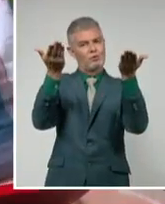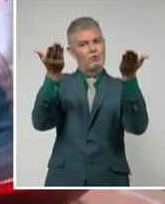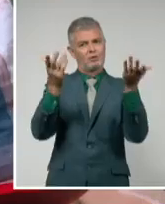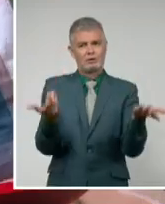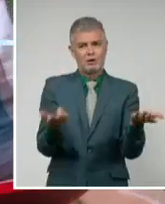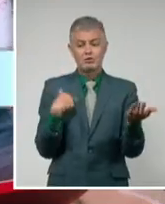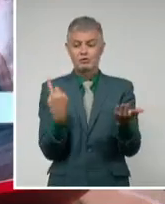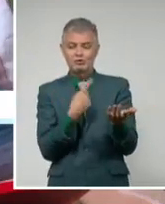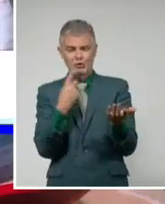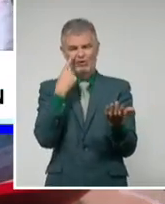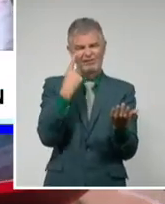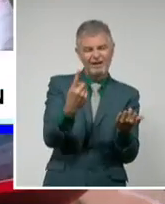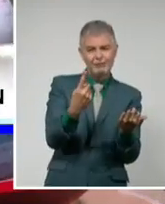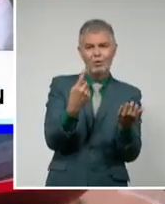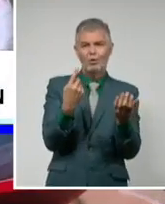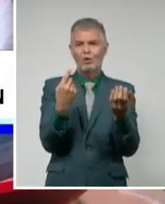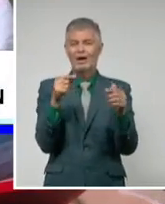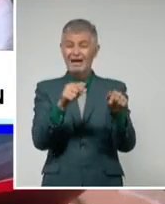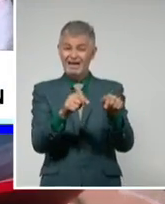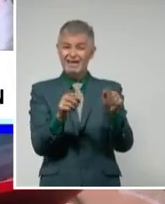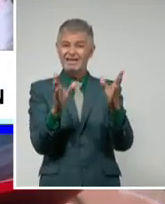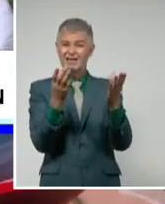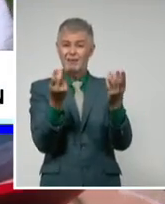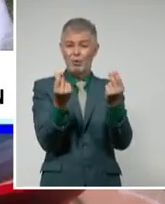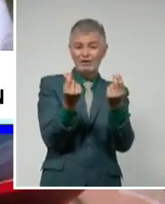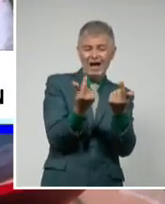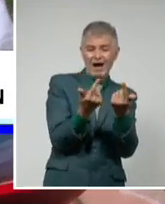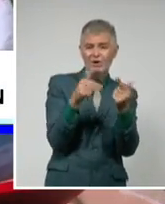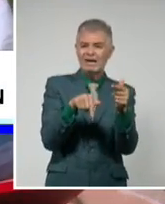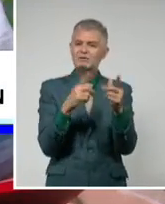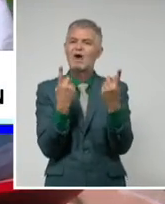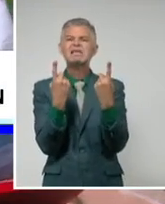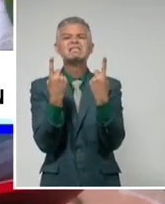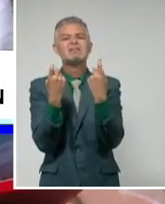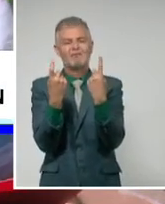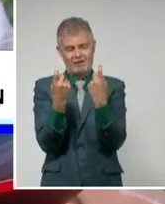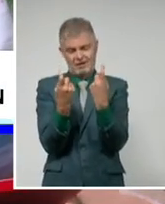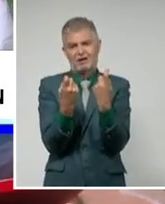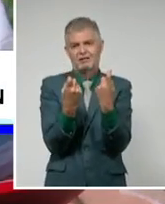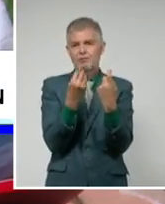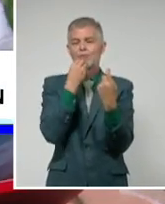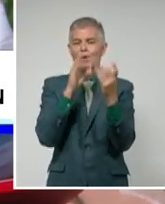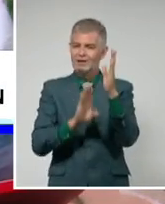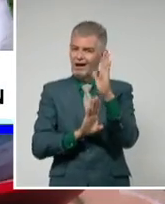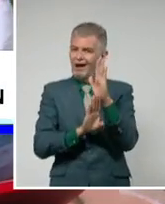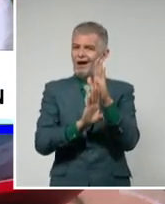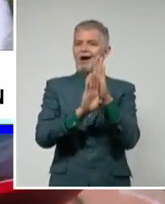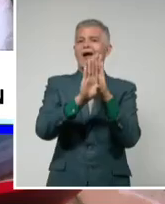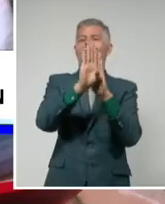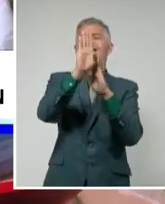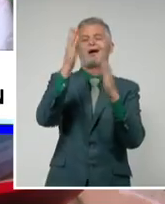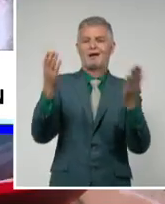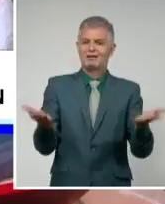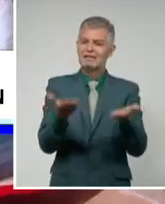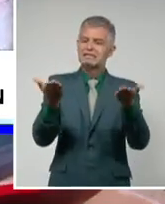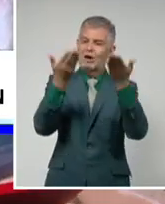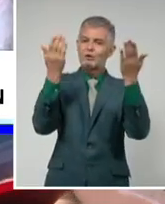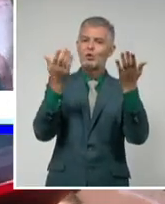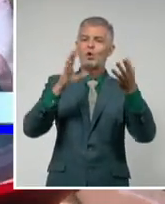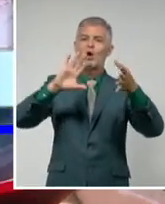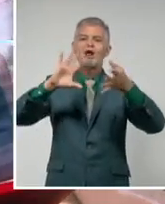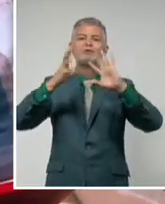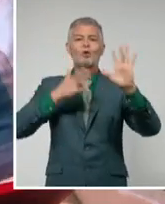ordenamiento monetario y financiero, lo vemos como condición necesaria para avanzar en la actualización del modelo. Entorpece